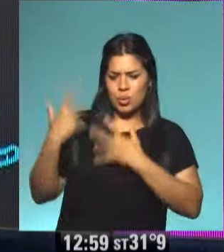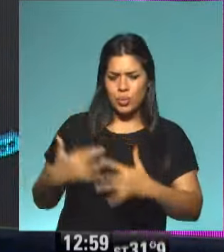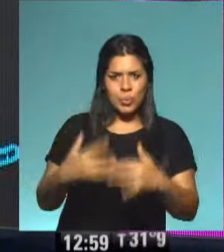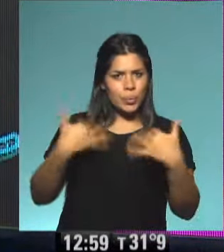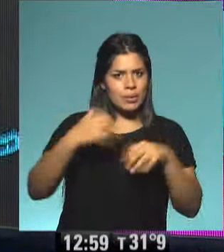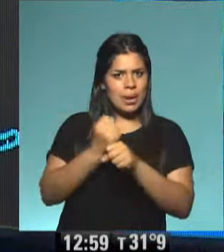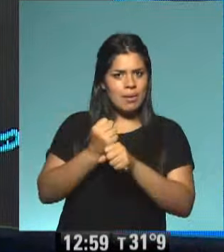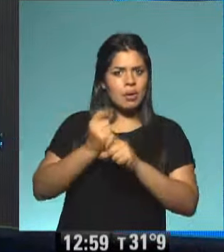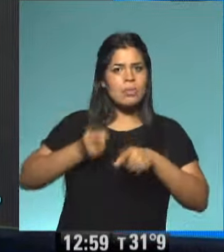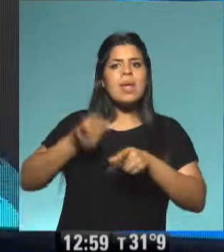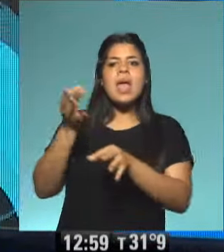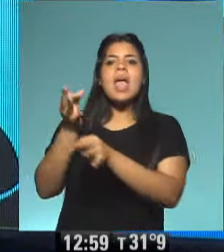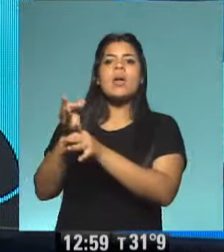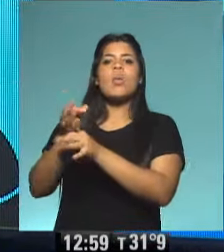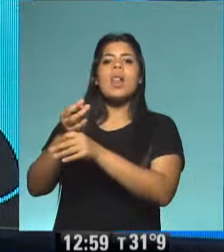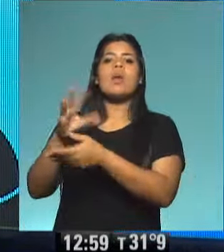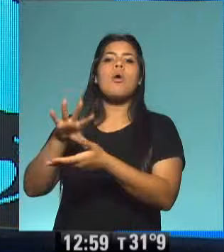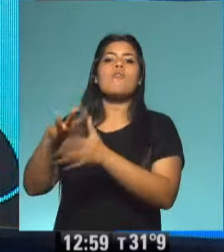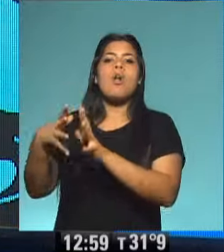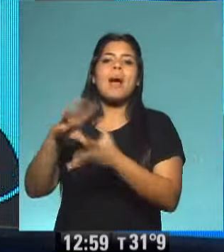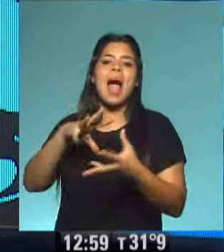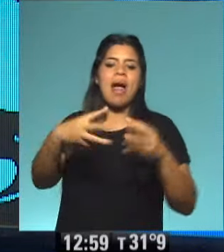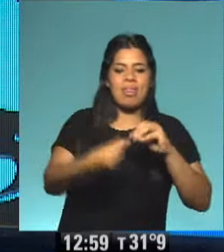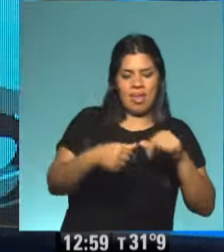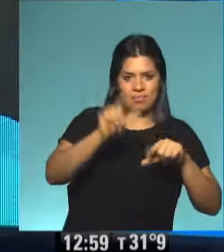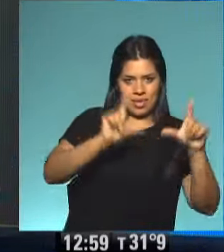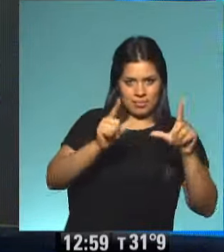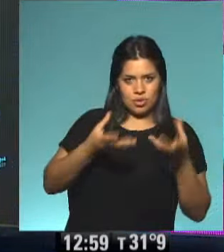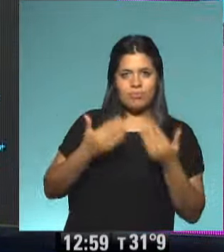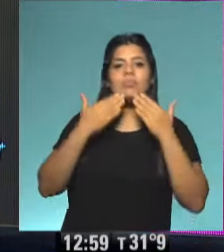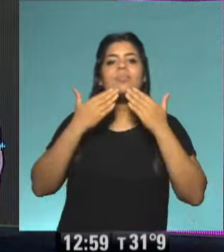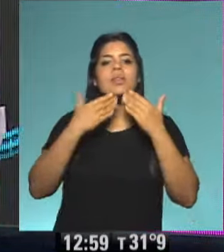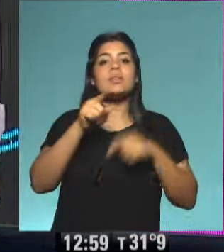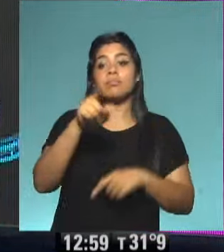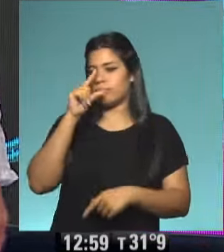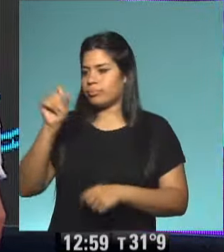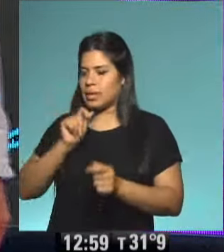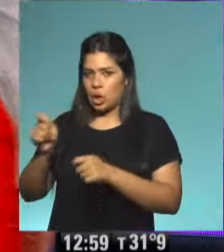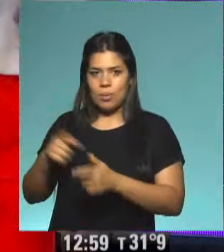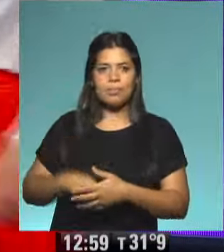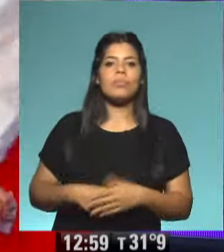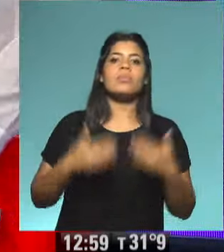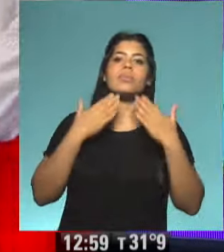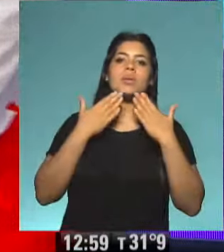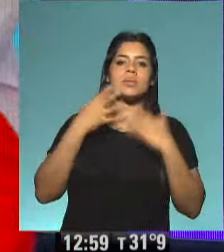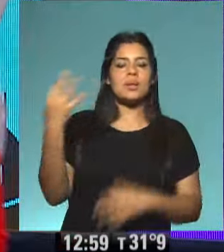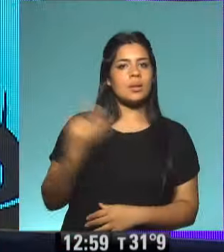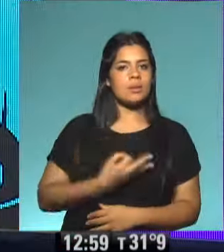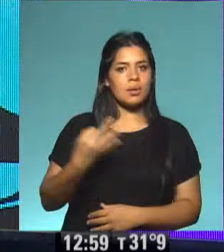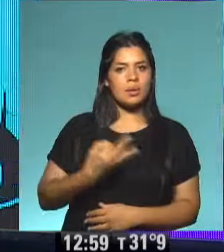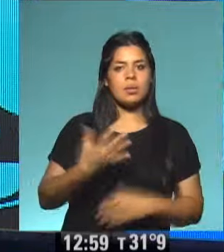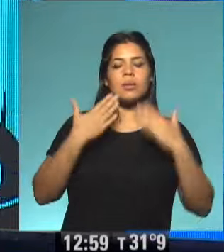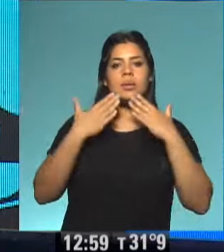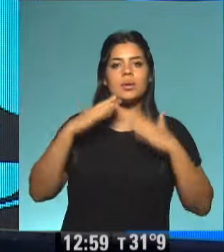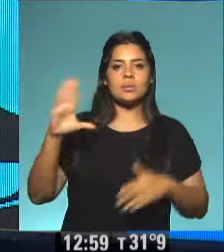escuela siguiese abierta, cambiando de forma. Así que gracias a todos, enormes gracias. Nicolás. No, muchas gracias. La verdad, muchas gracias a